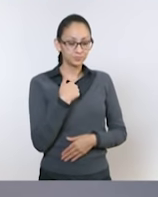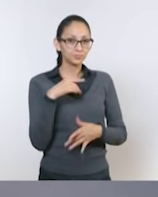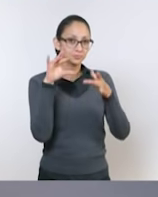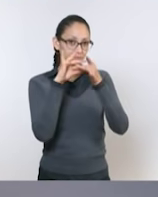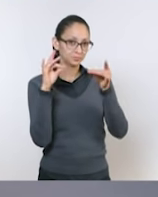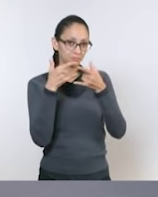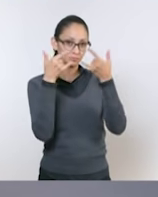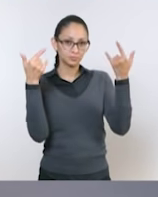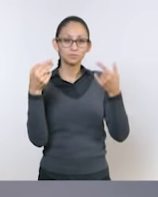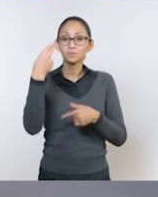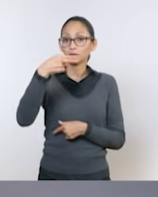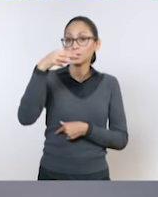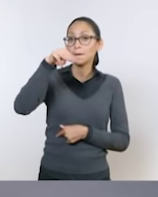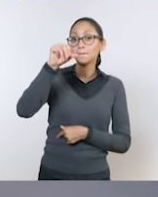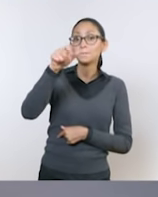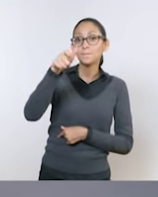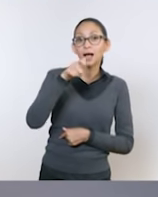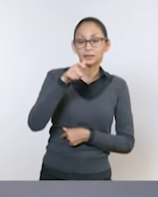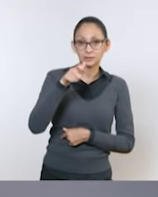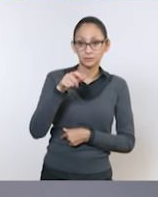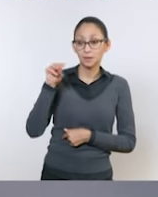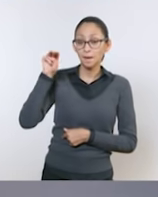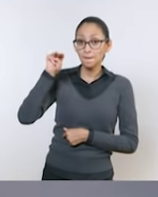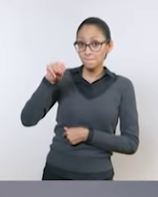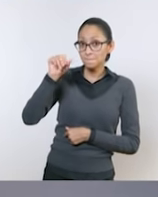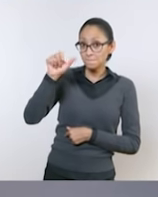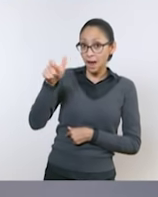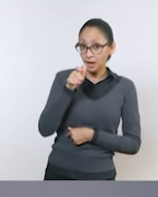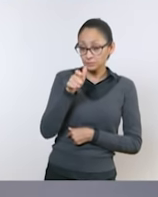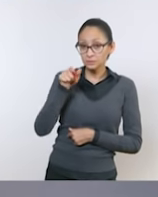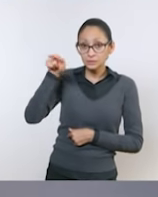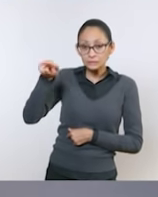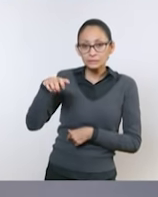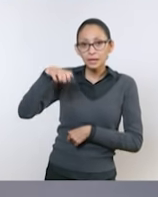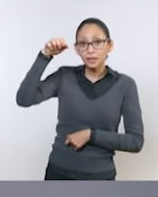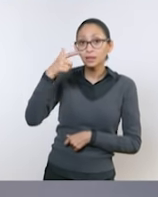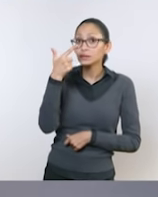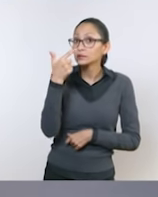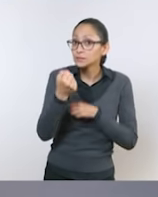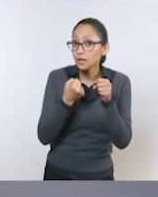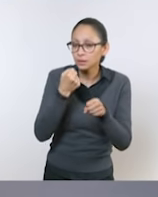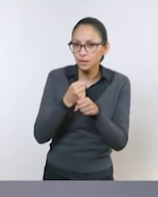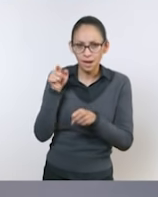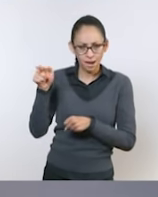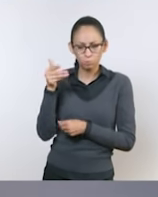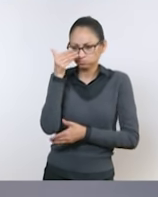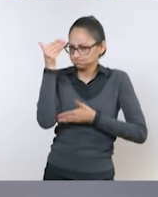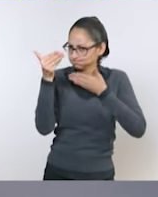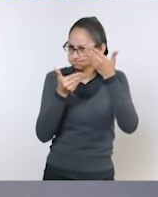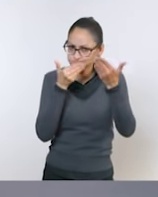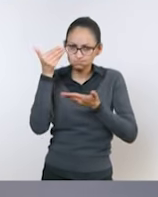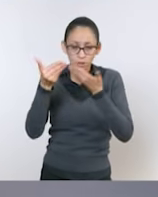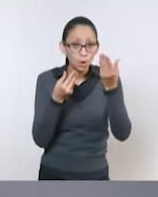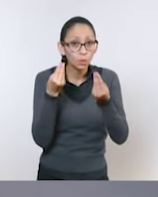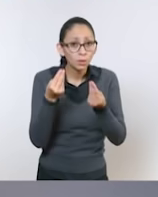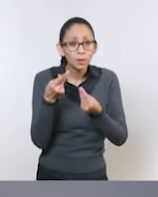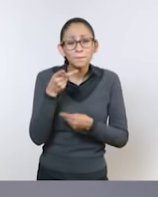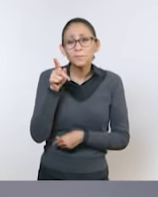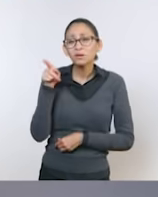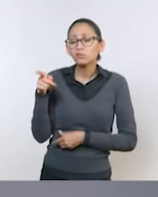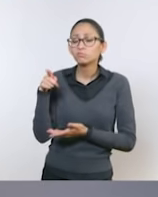este se llama Max. Max tiene 7 años y es muy